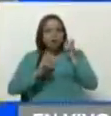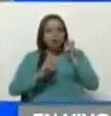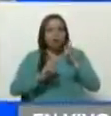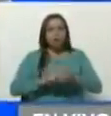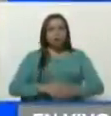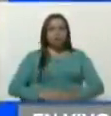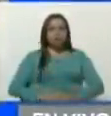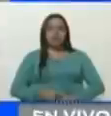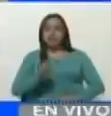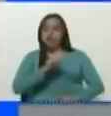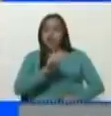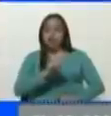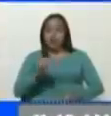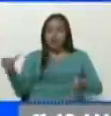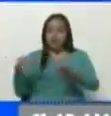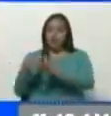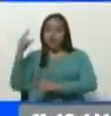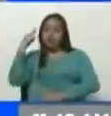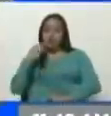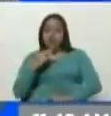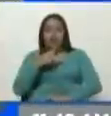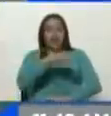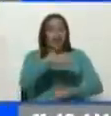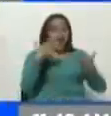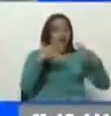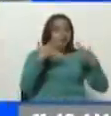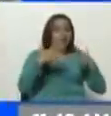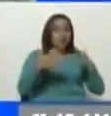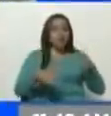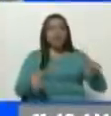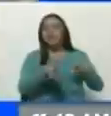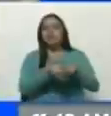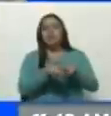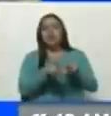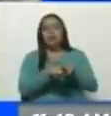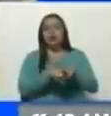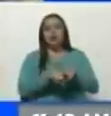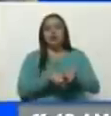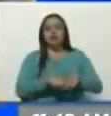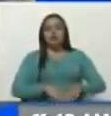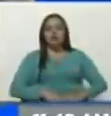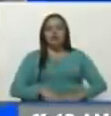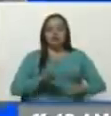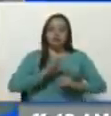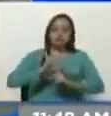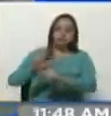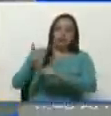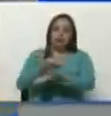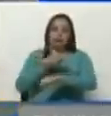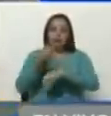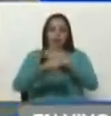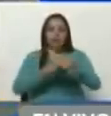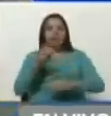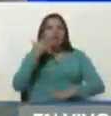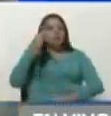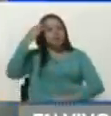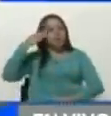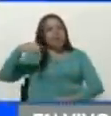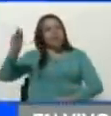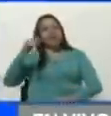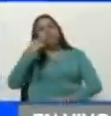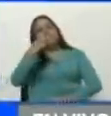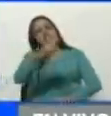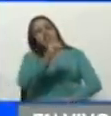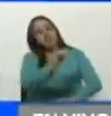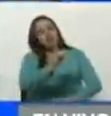tanto para el bolivarianismo, sino como un reproche al gobierno que ellos tienen. Por ejemplo, en México uno dice eso